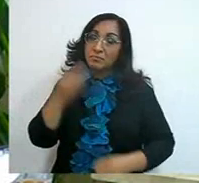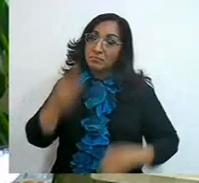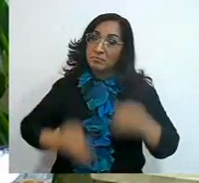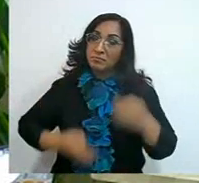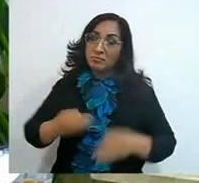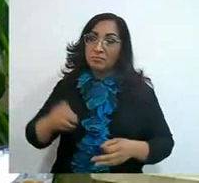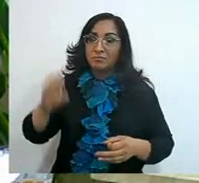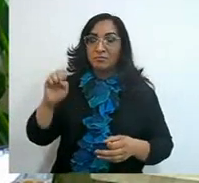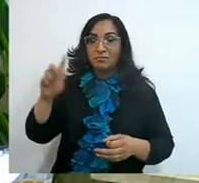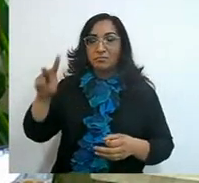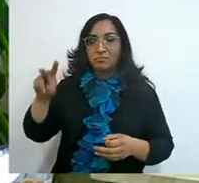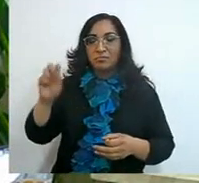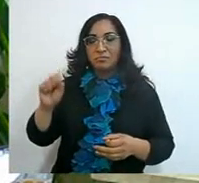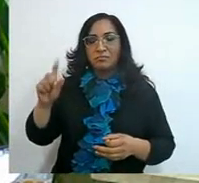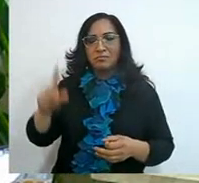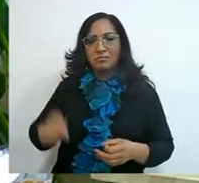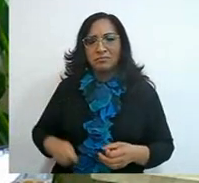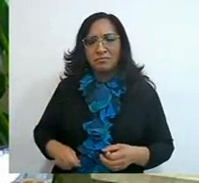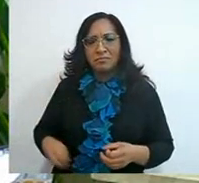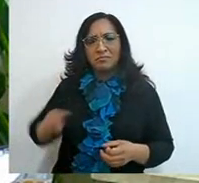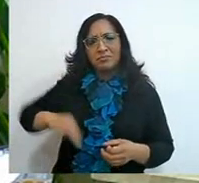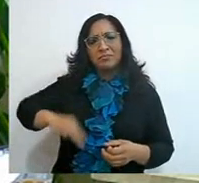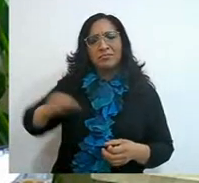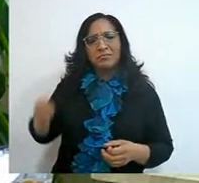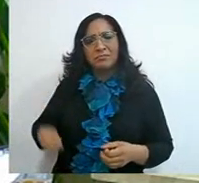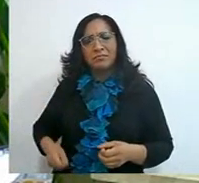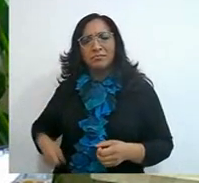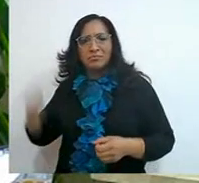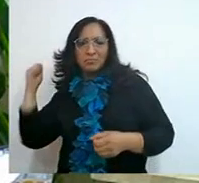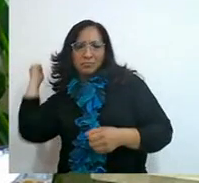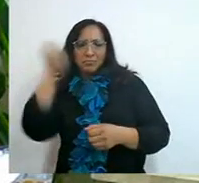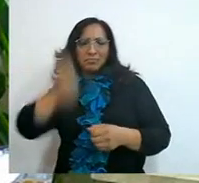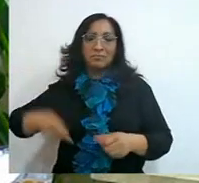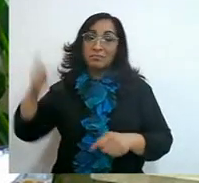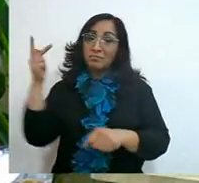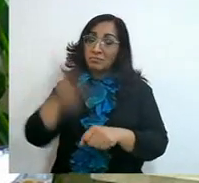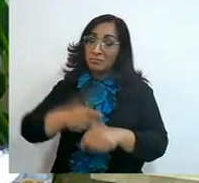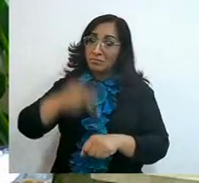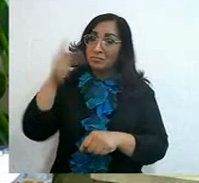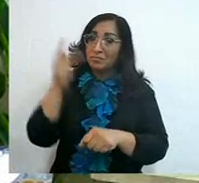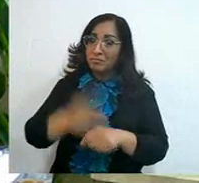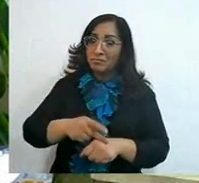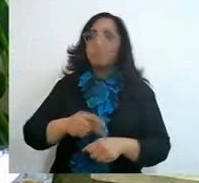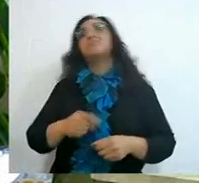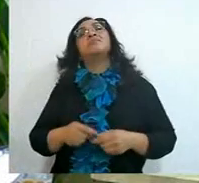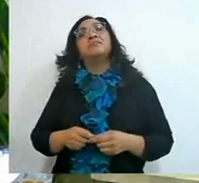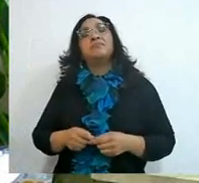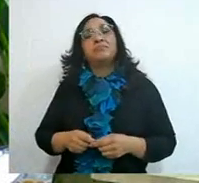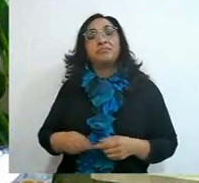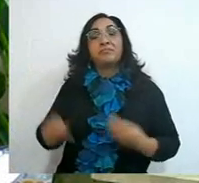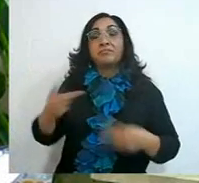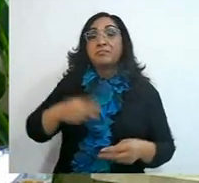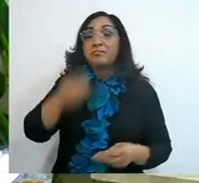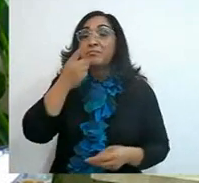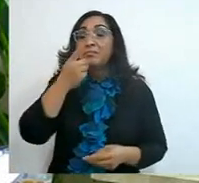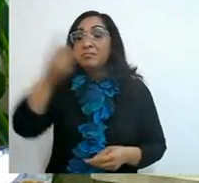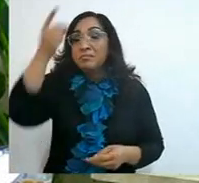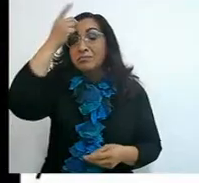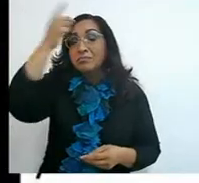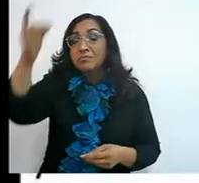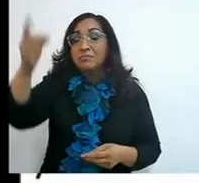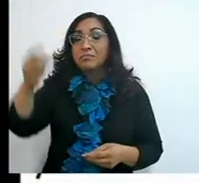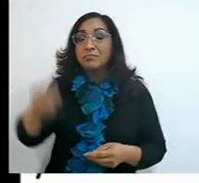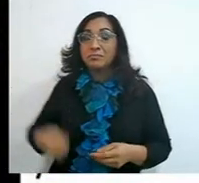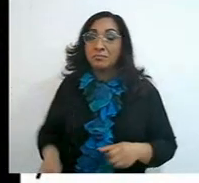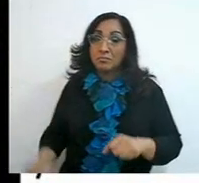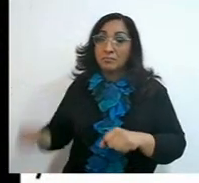murió apedreado en Hechos, capítulo 6, verso 13, dice así,